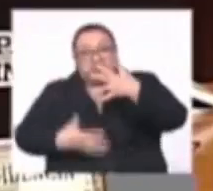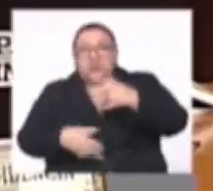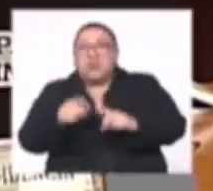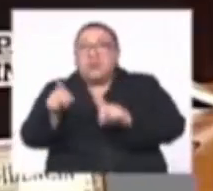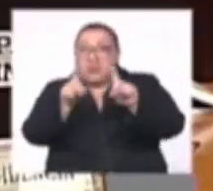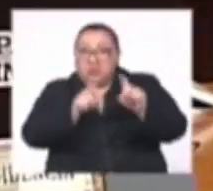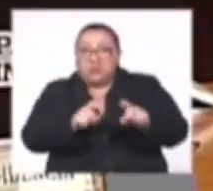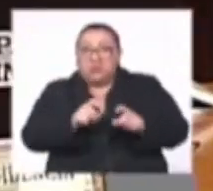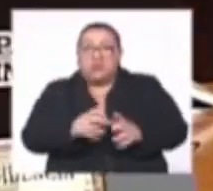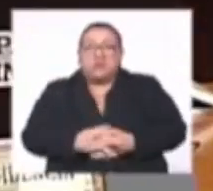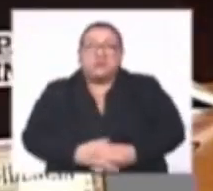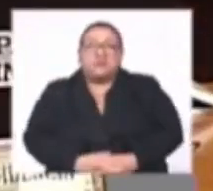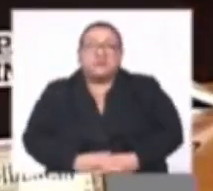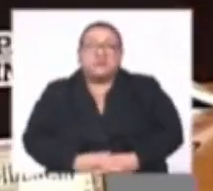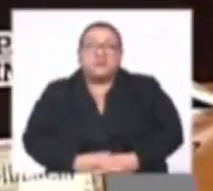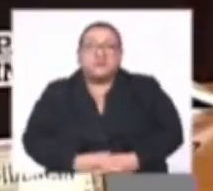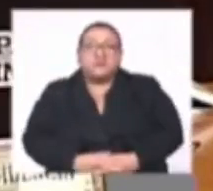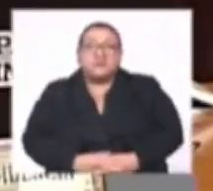de 15 preguntas.